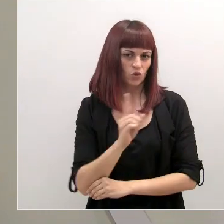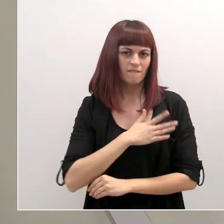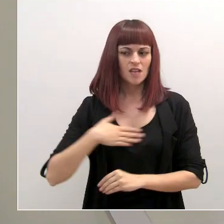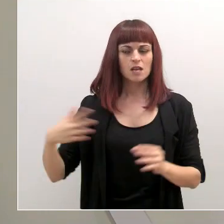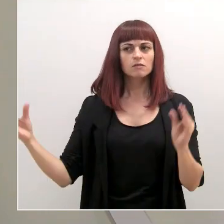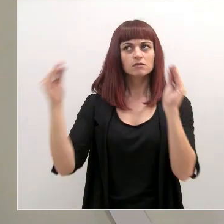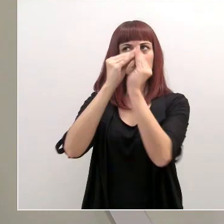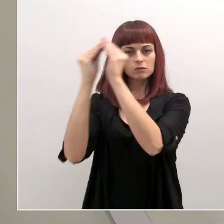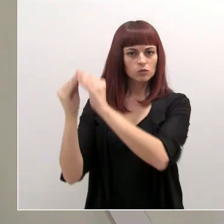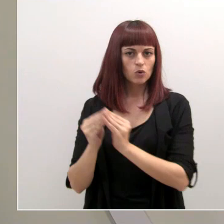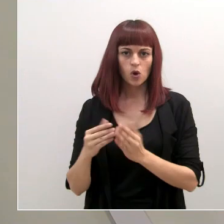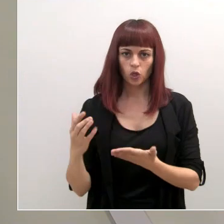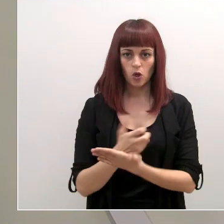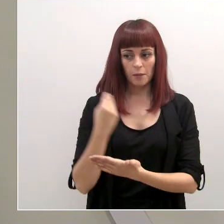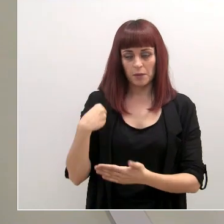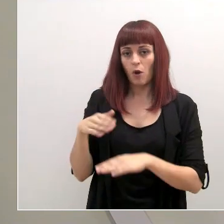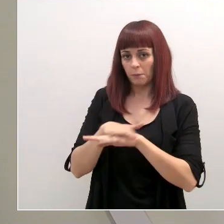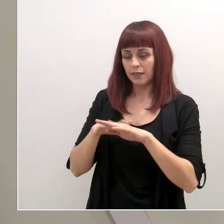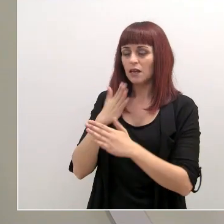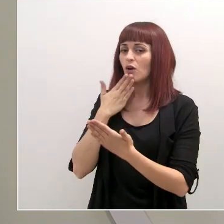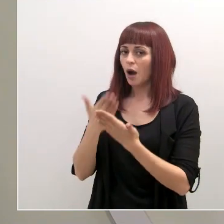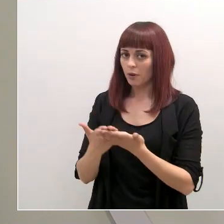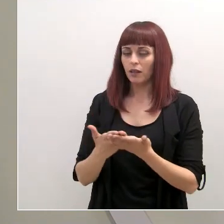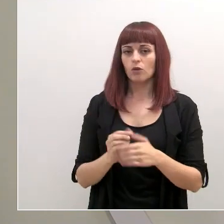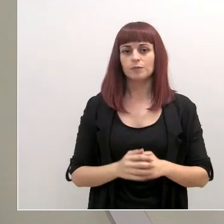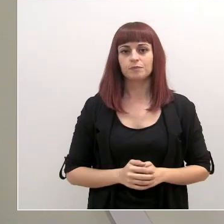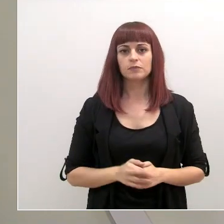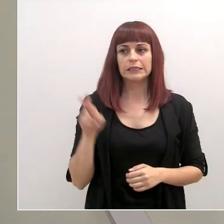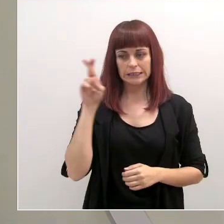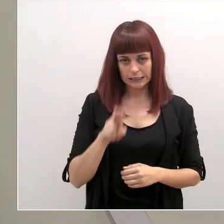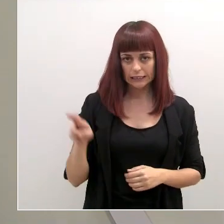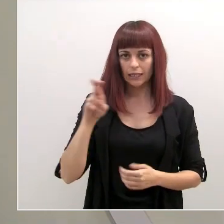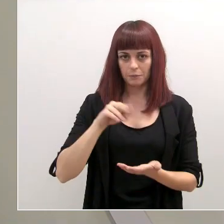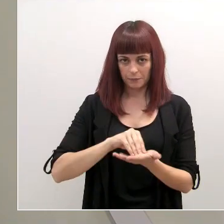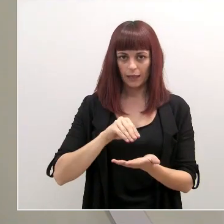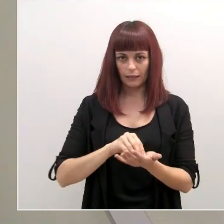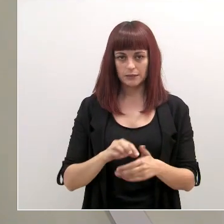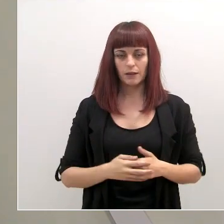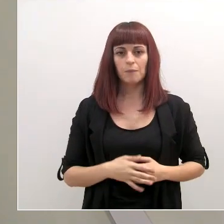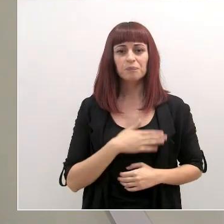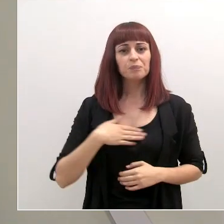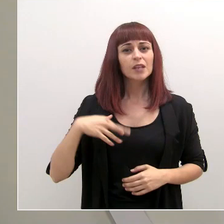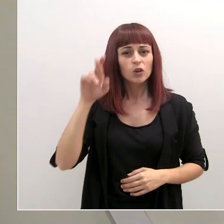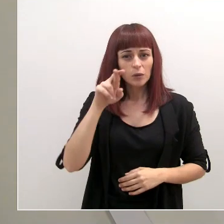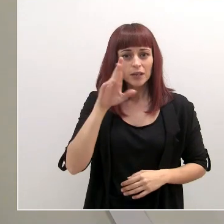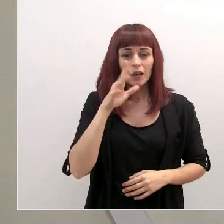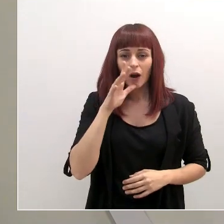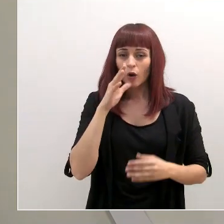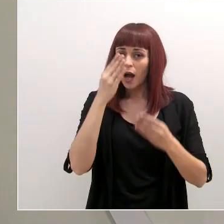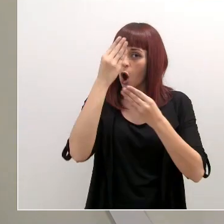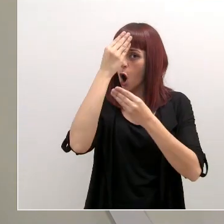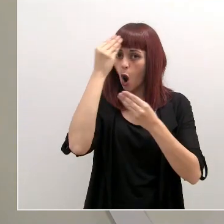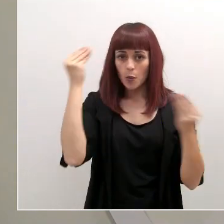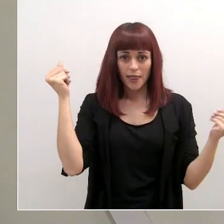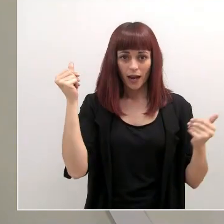había venido solicitando del Ministerio y, además, de forma reiterada. Quiero recalcar que no podemos olvidar lo que